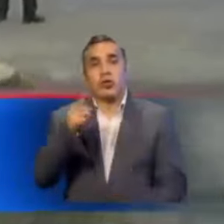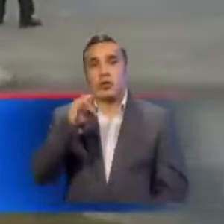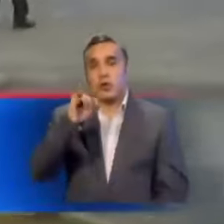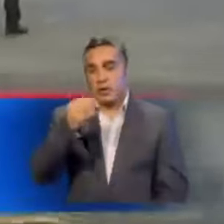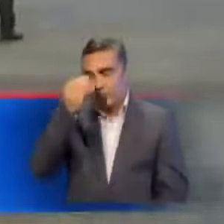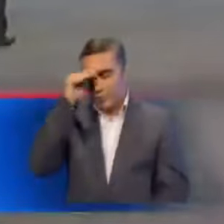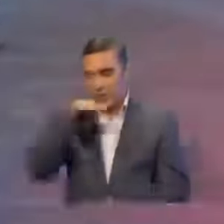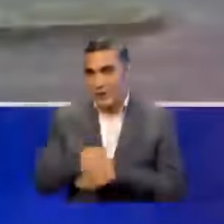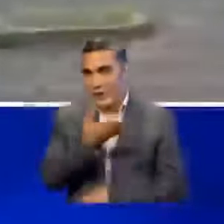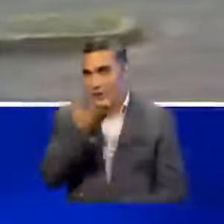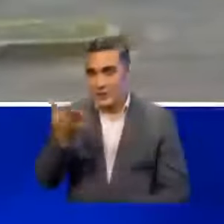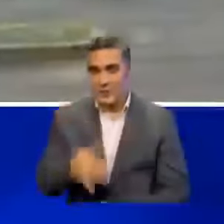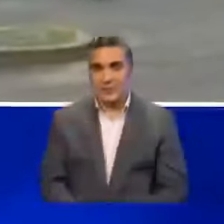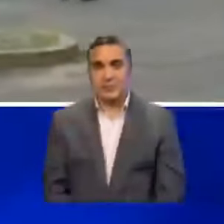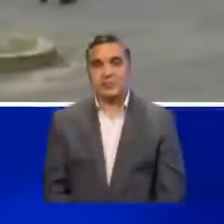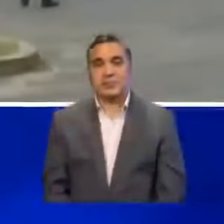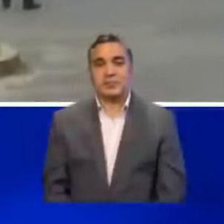Buenas tardes.